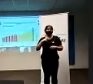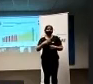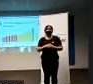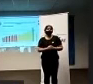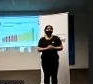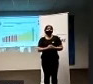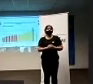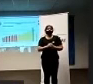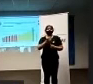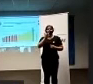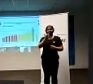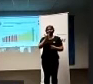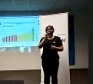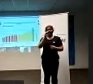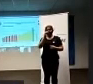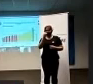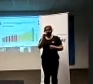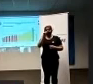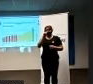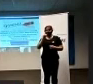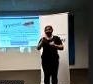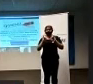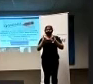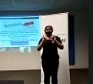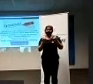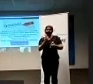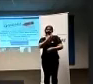80%. Siguiente.